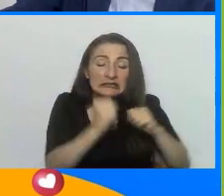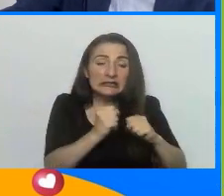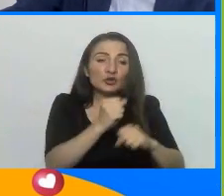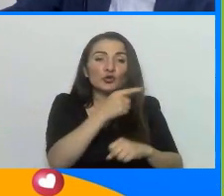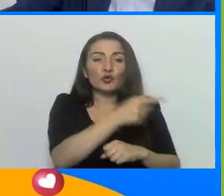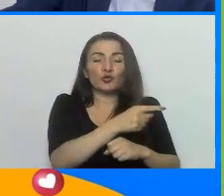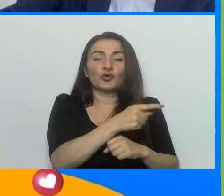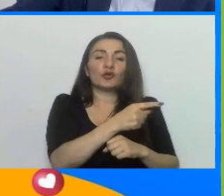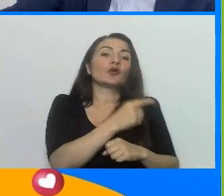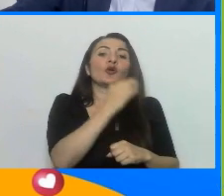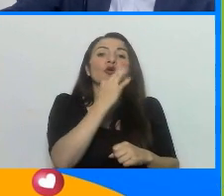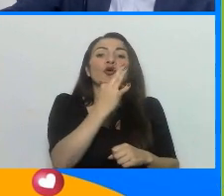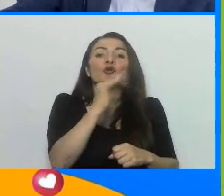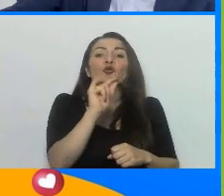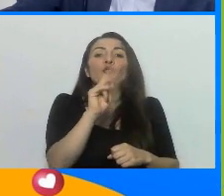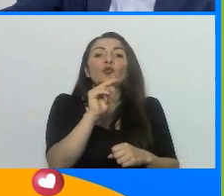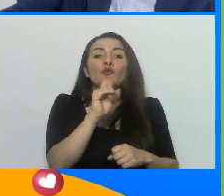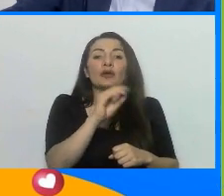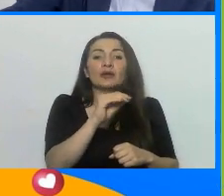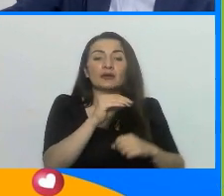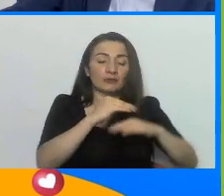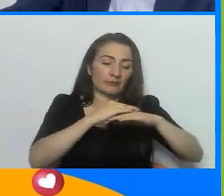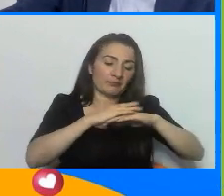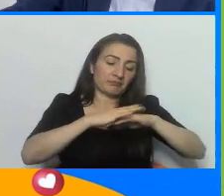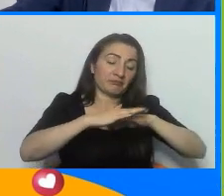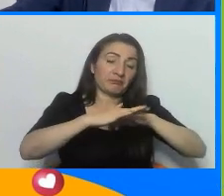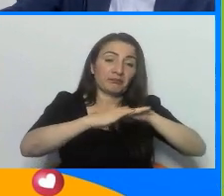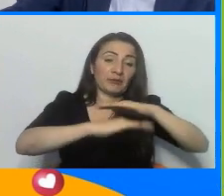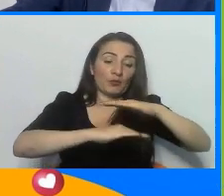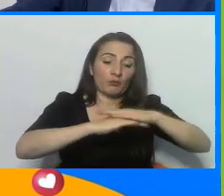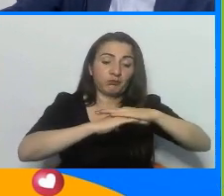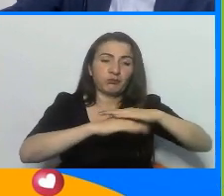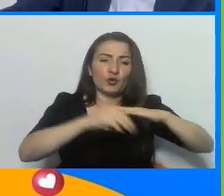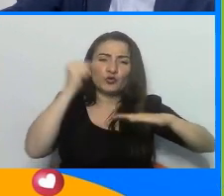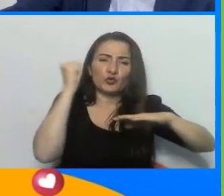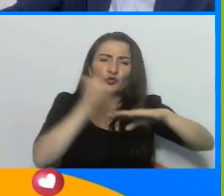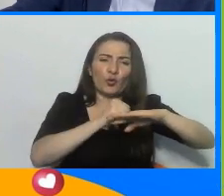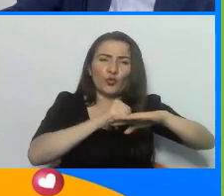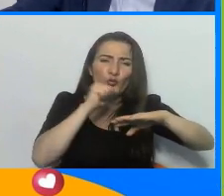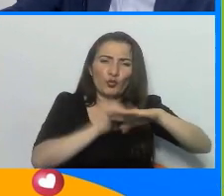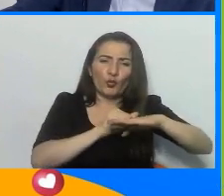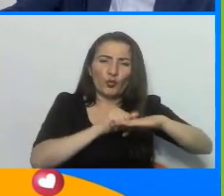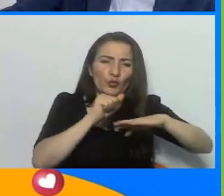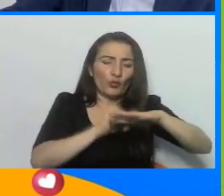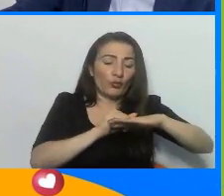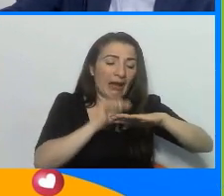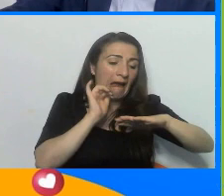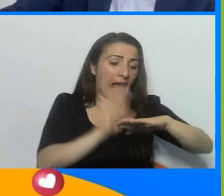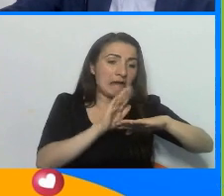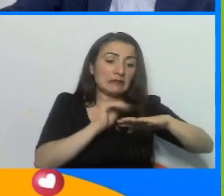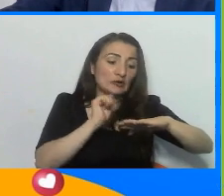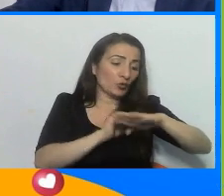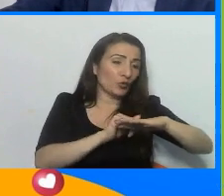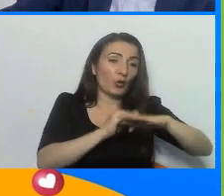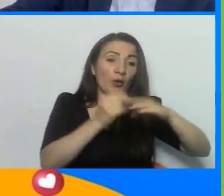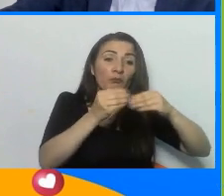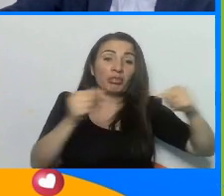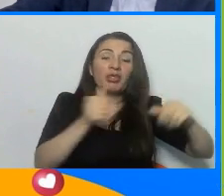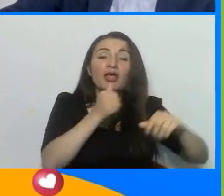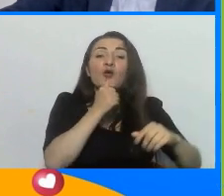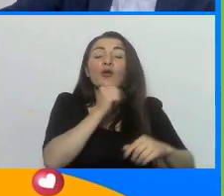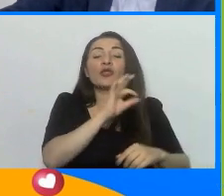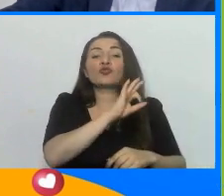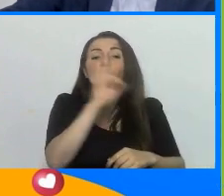característica de la tundra es algo que se llama permafrost, ¿sí? Es un suelo que está permanentemente congelado, ¿sí? Entonces miren que